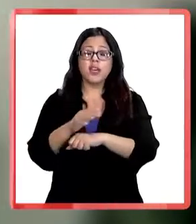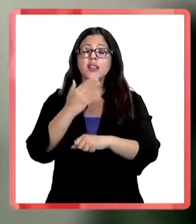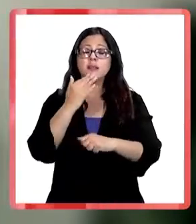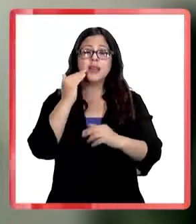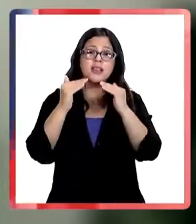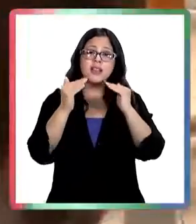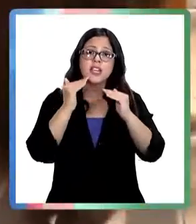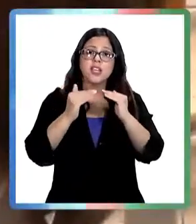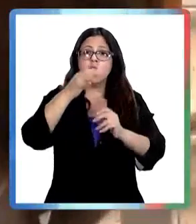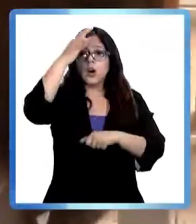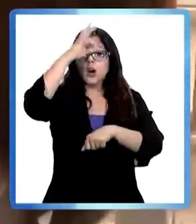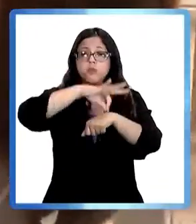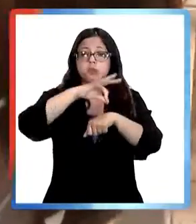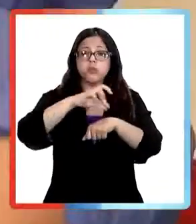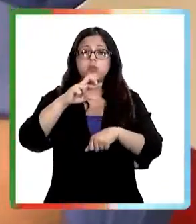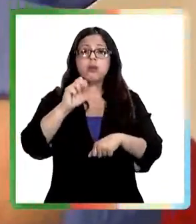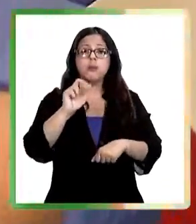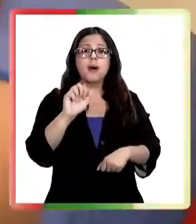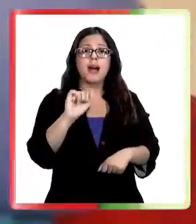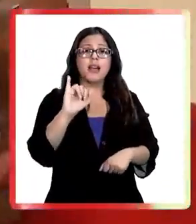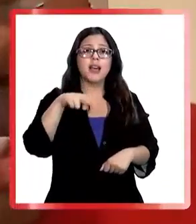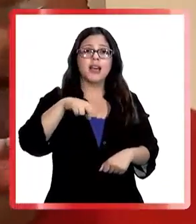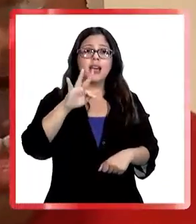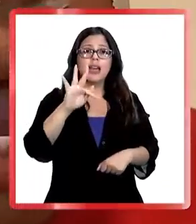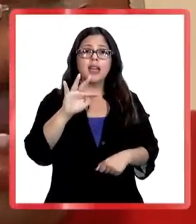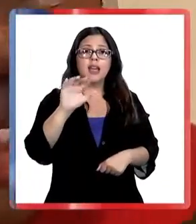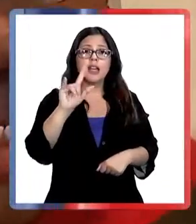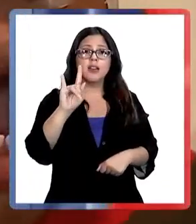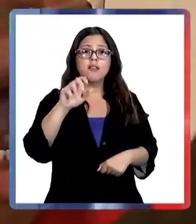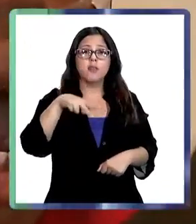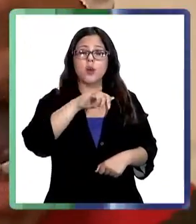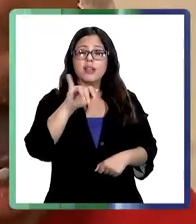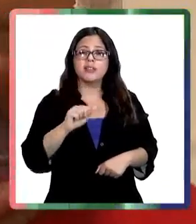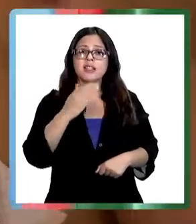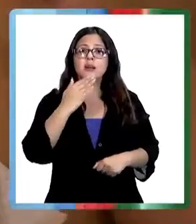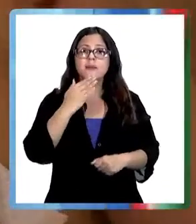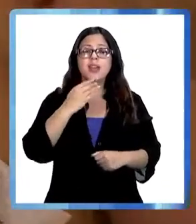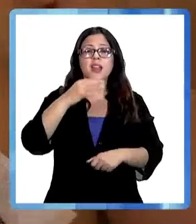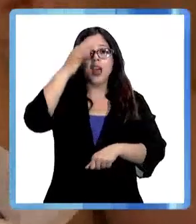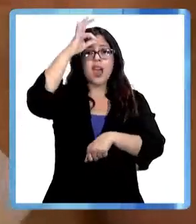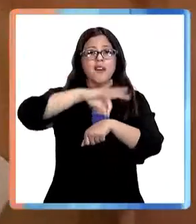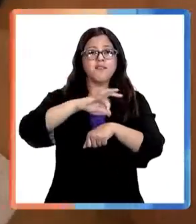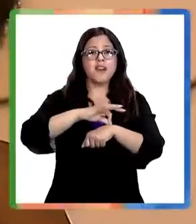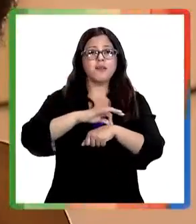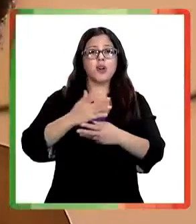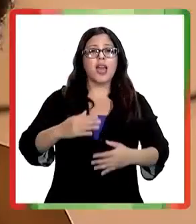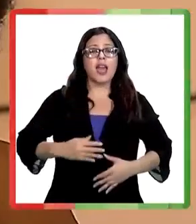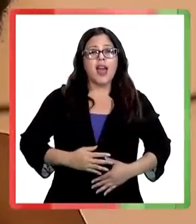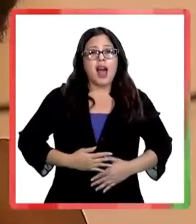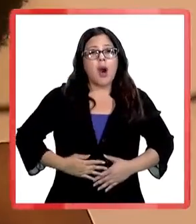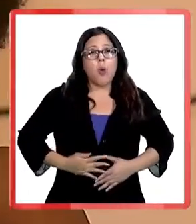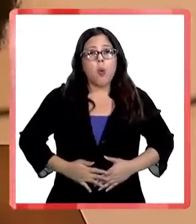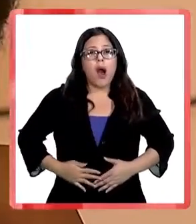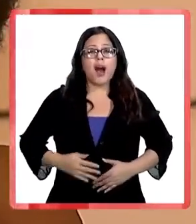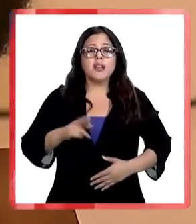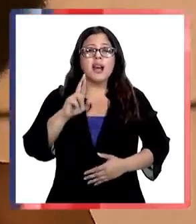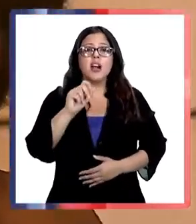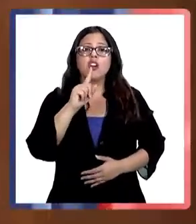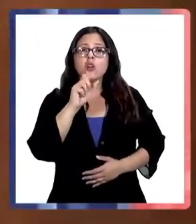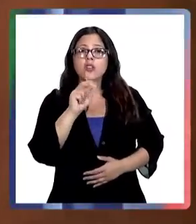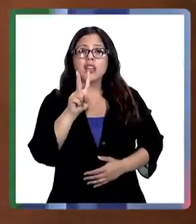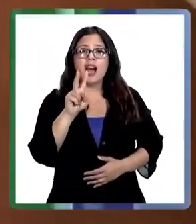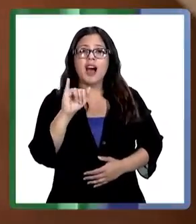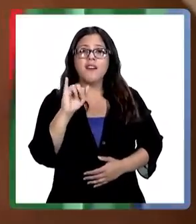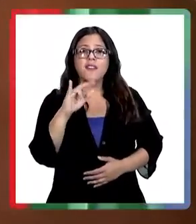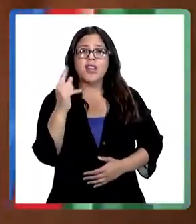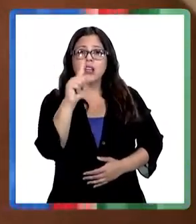cuadros respiratorios como parainfluenza. Hay harto cuadro gastrointestinal también, norovirus, rotavirus que